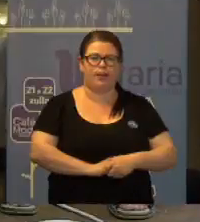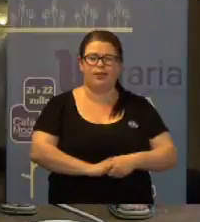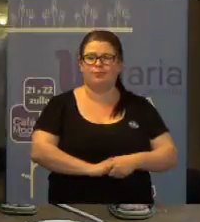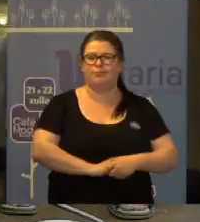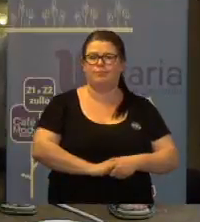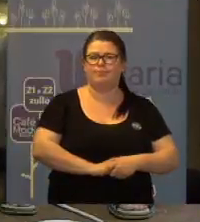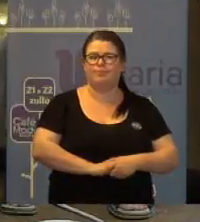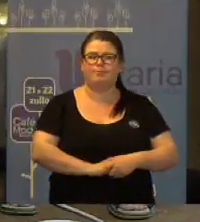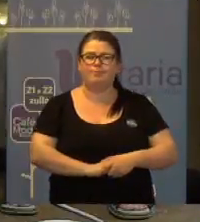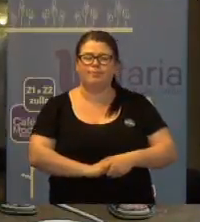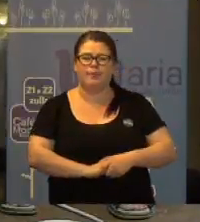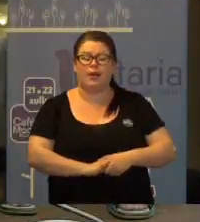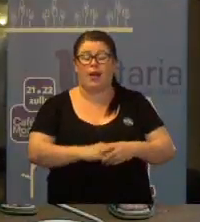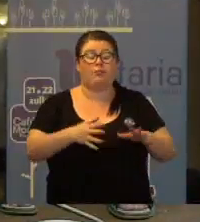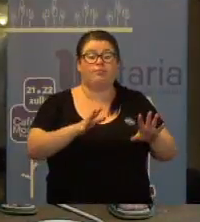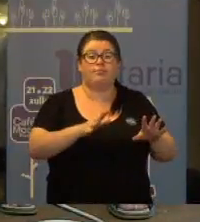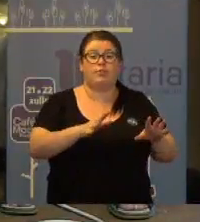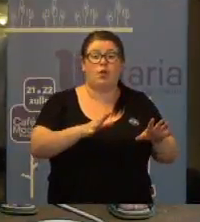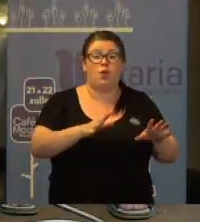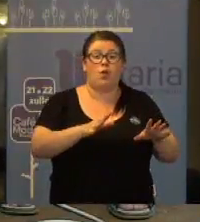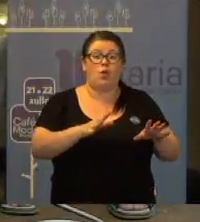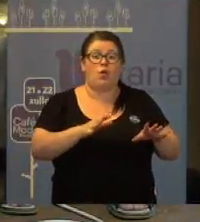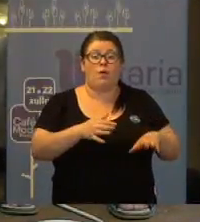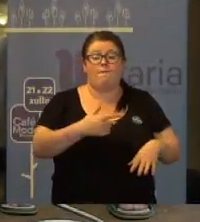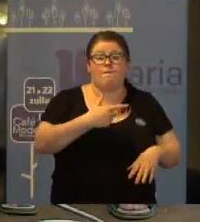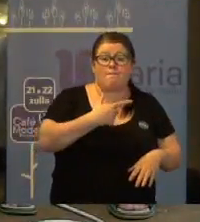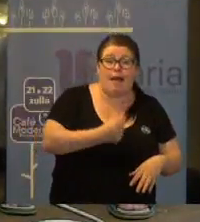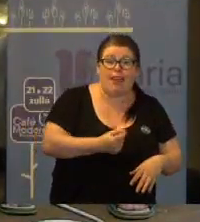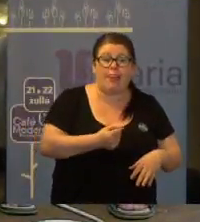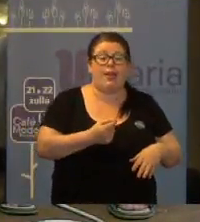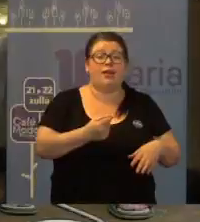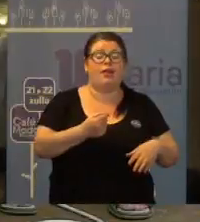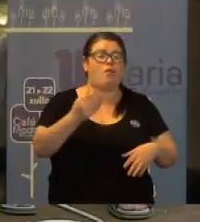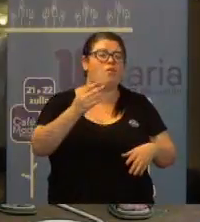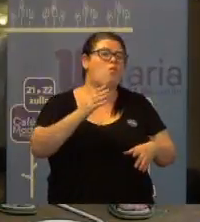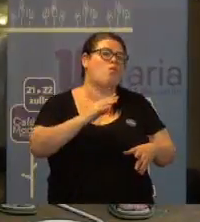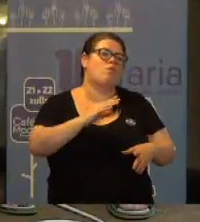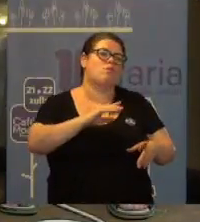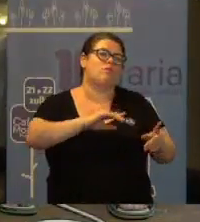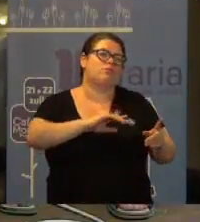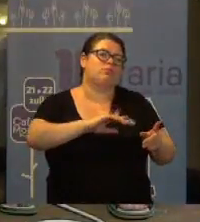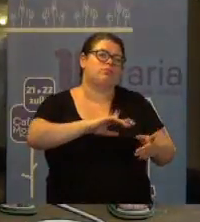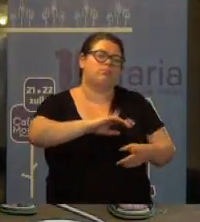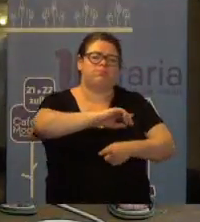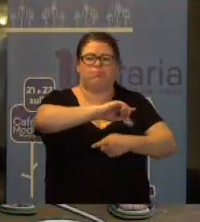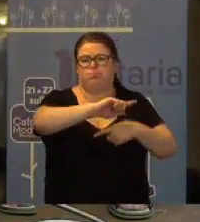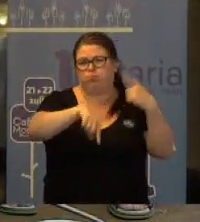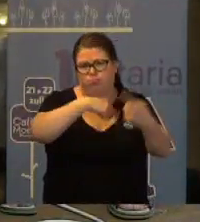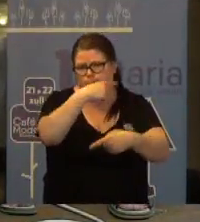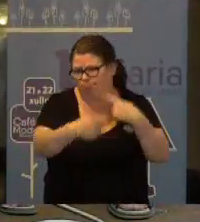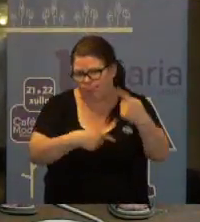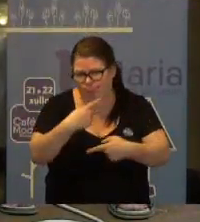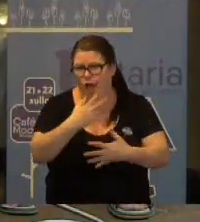sintetizables, non? Unha única proposta, as organizacións entran en un bucle de contradicións permanente que ao